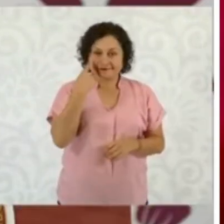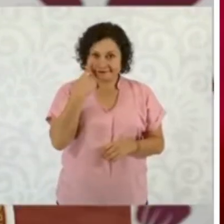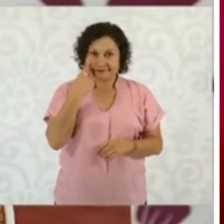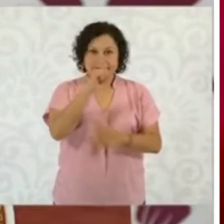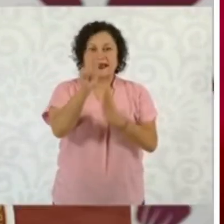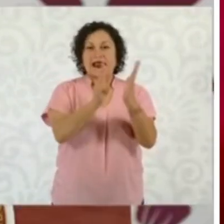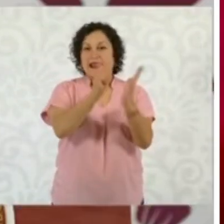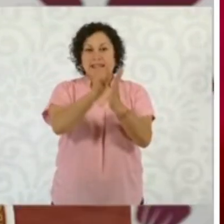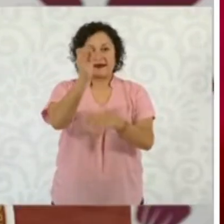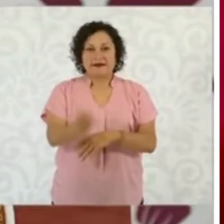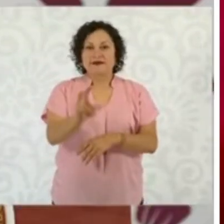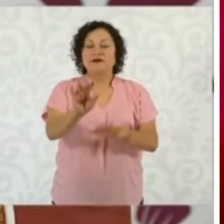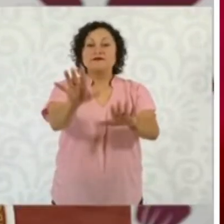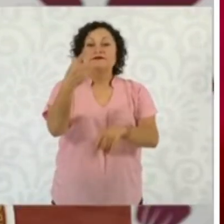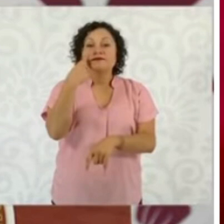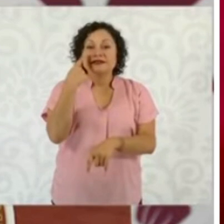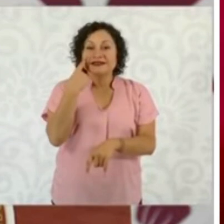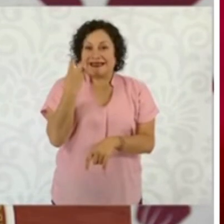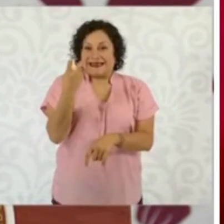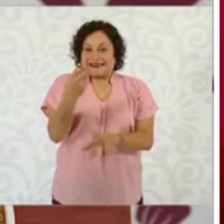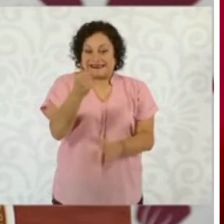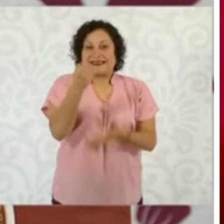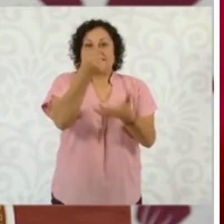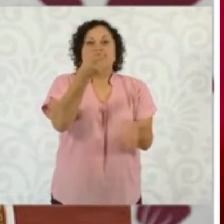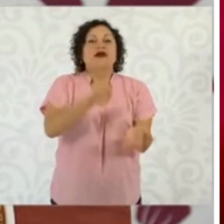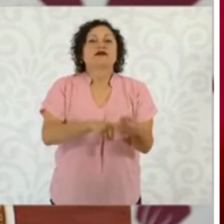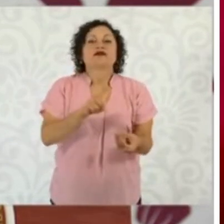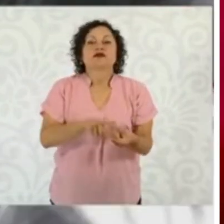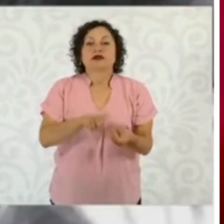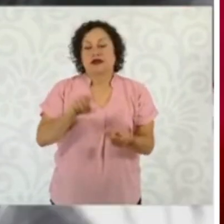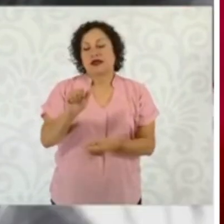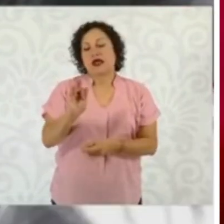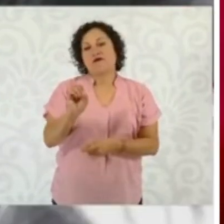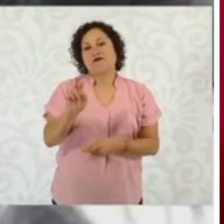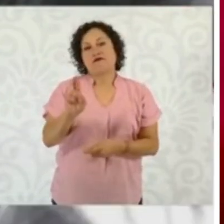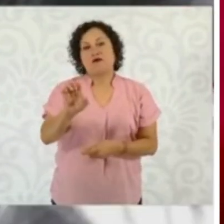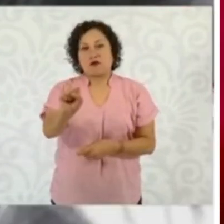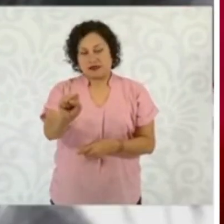problema? Digamos, esos recursos están ahora en las AFORES y tiene su problemática